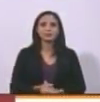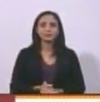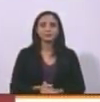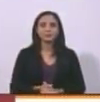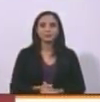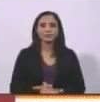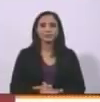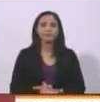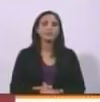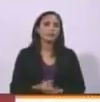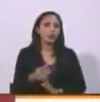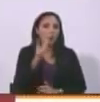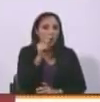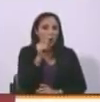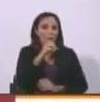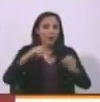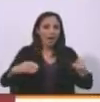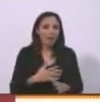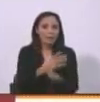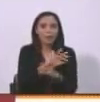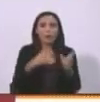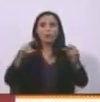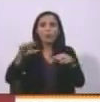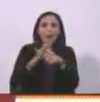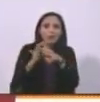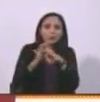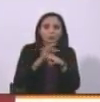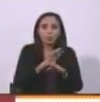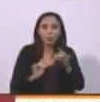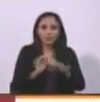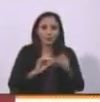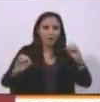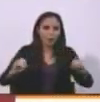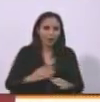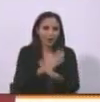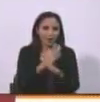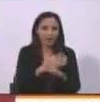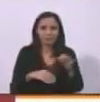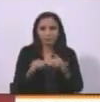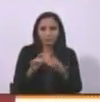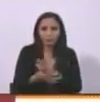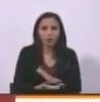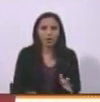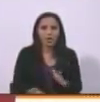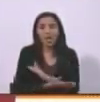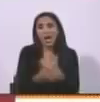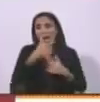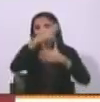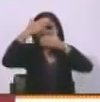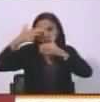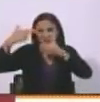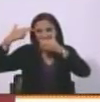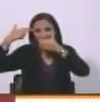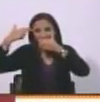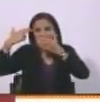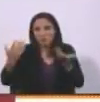Almagro ha deslegitimado su función como secretario general de la OEA y se ha convertido en sicario general de la OEA.